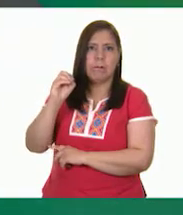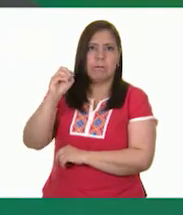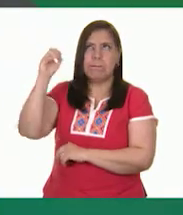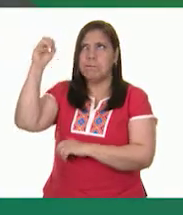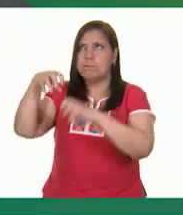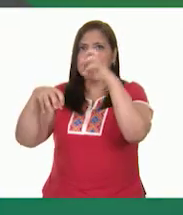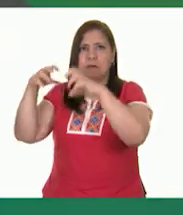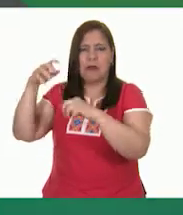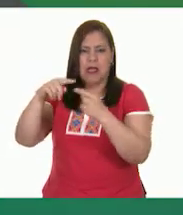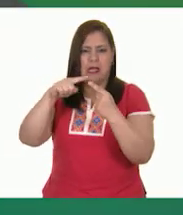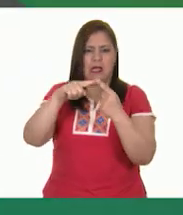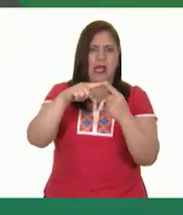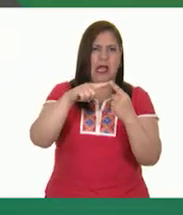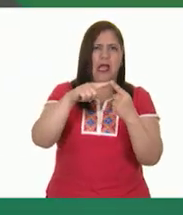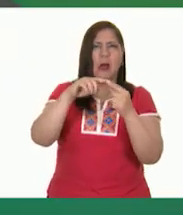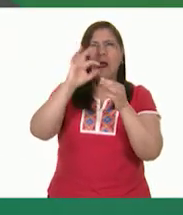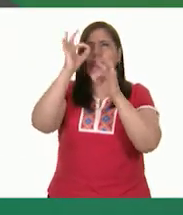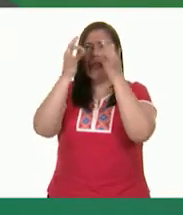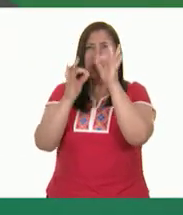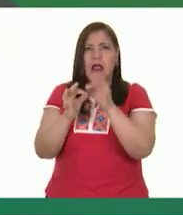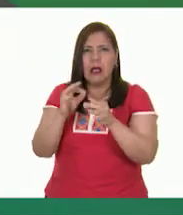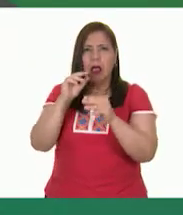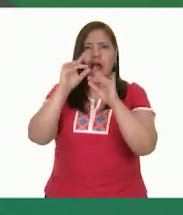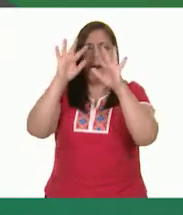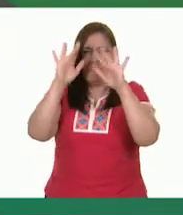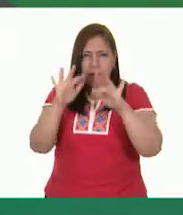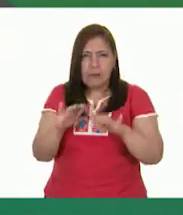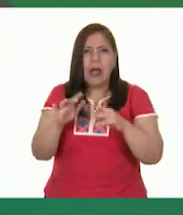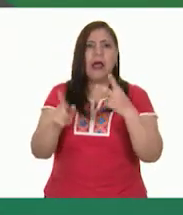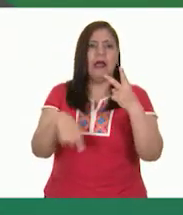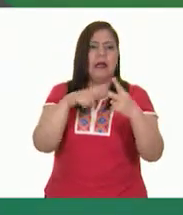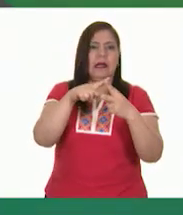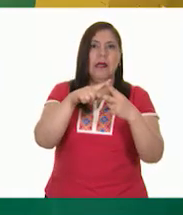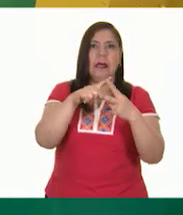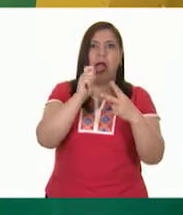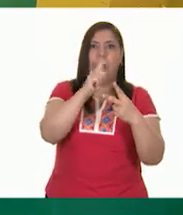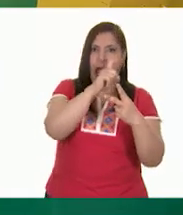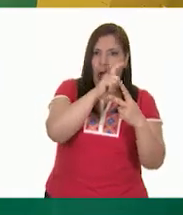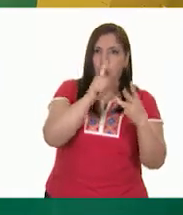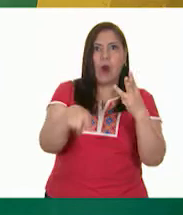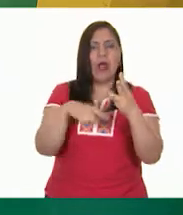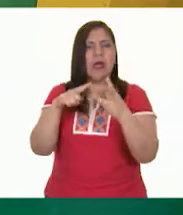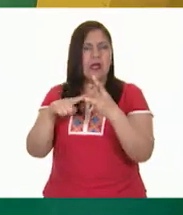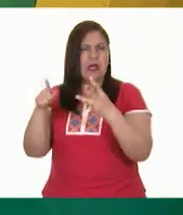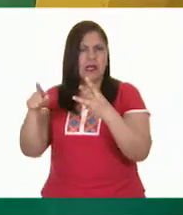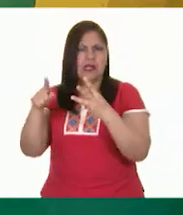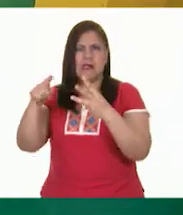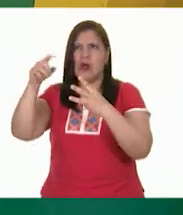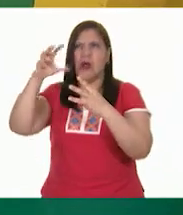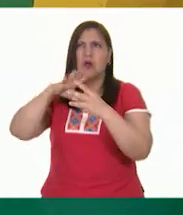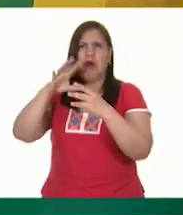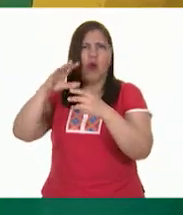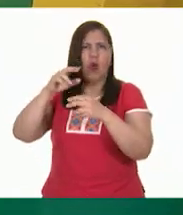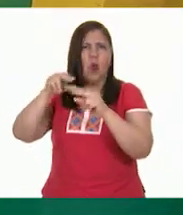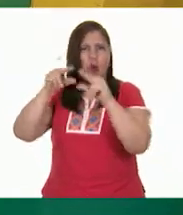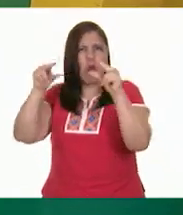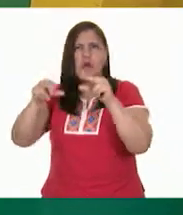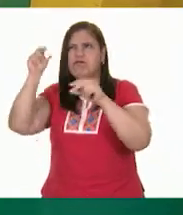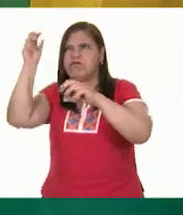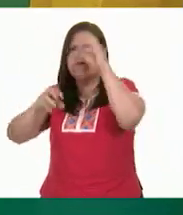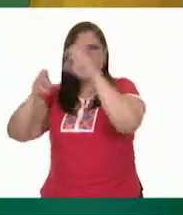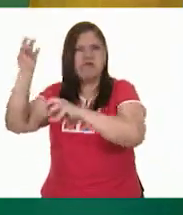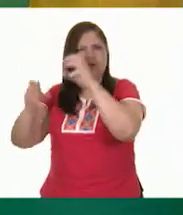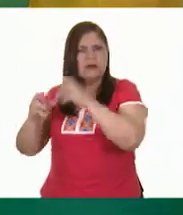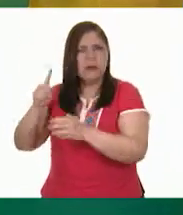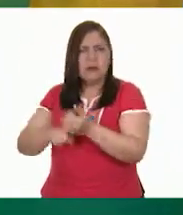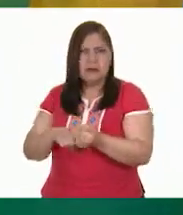está cayendo copos de nieve, granizos y gotas de agua de la nube? ¿Cómo es eso, maestro? Pues ahorita que